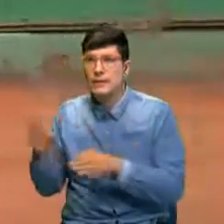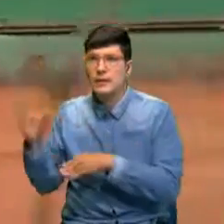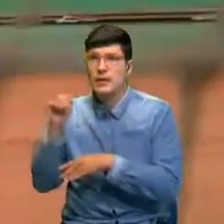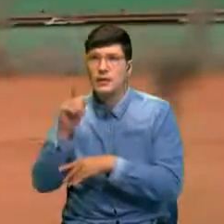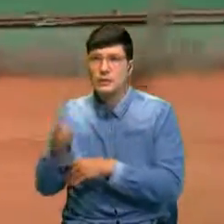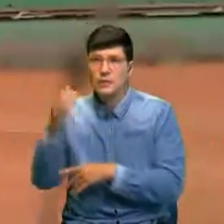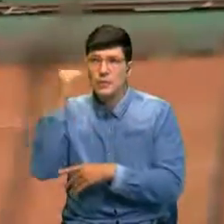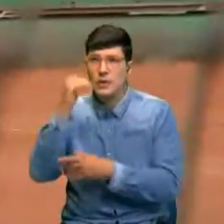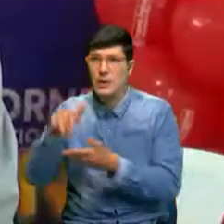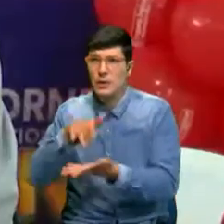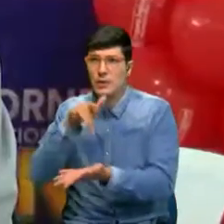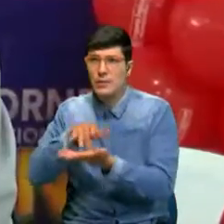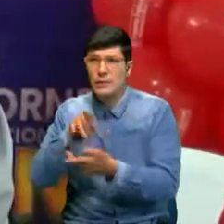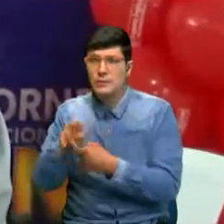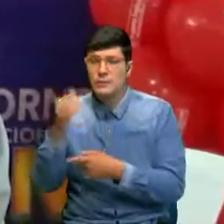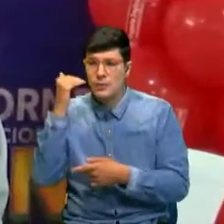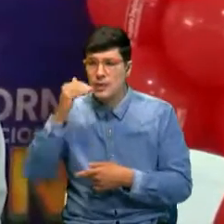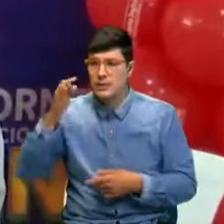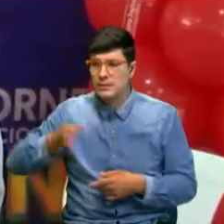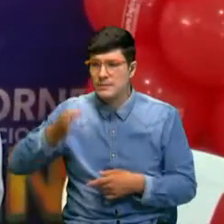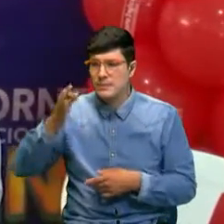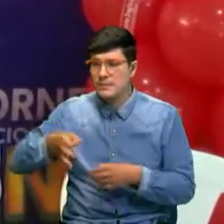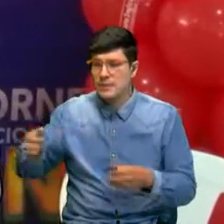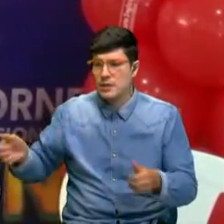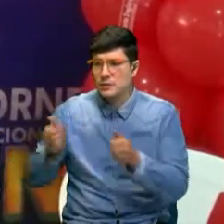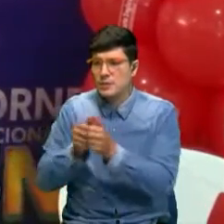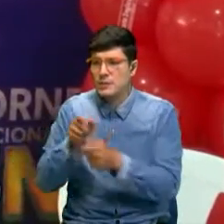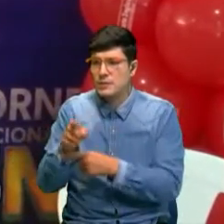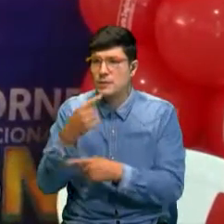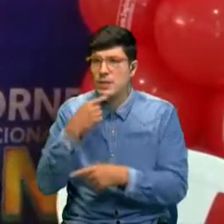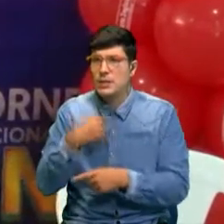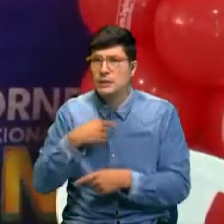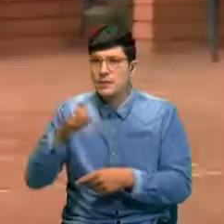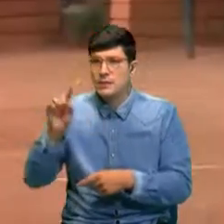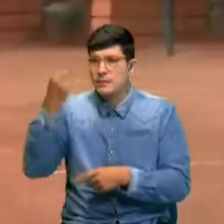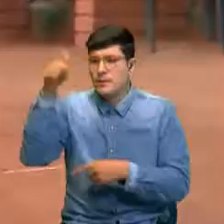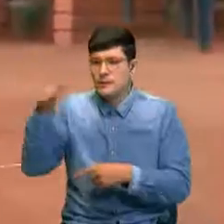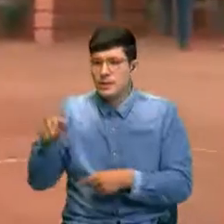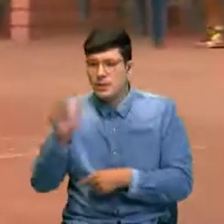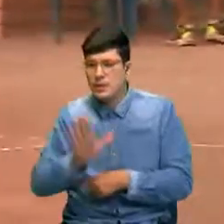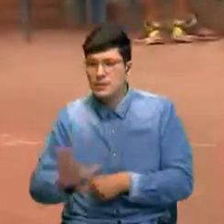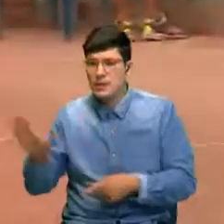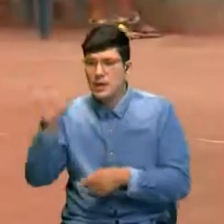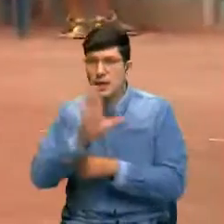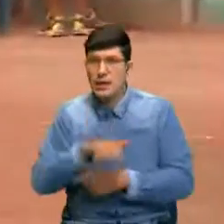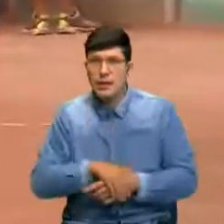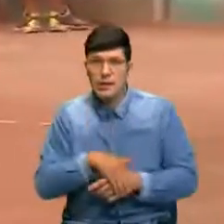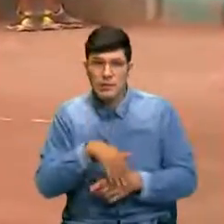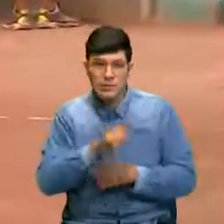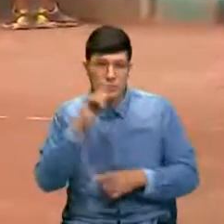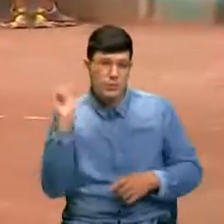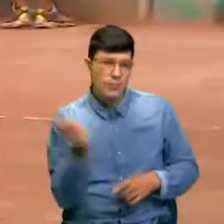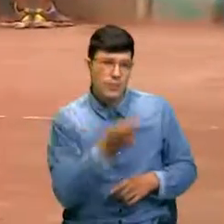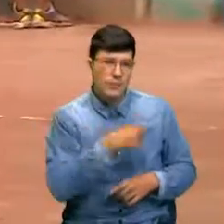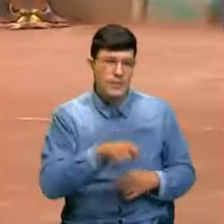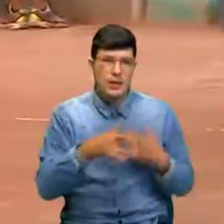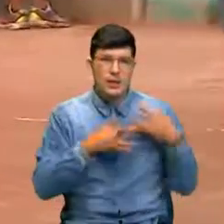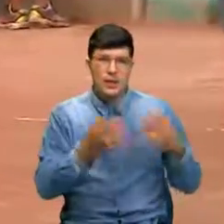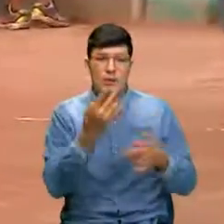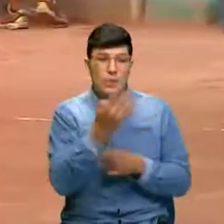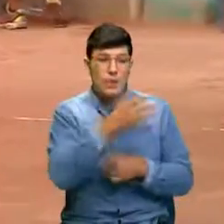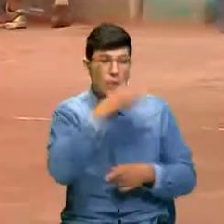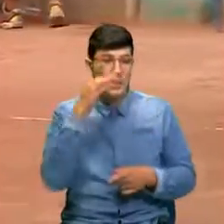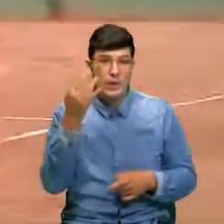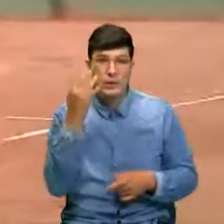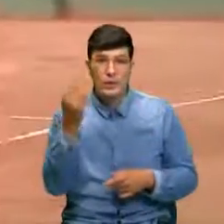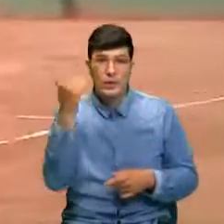nos va a estar acompañando. Ella siempre ha manifestado que primero está su departamento. El tenis de campo aportará 4 hombres y 4